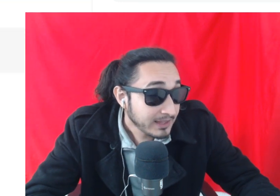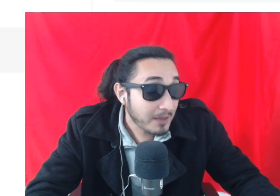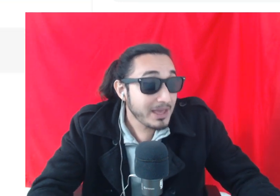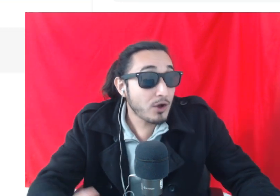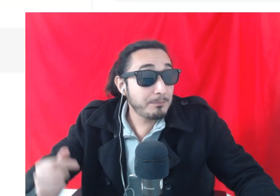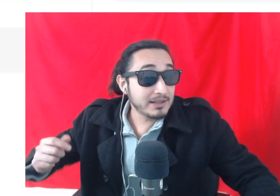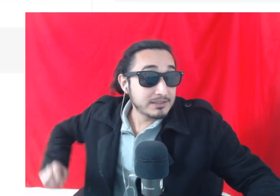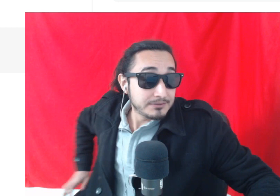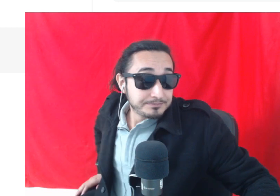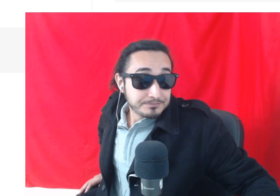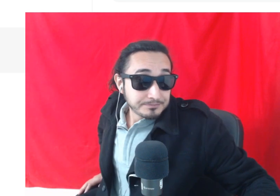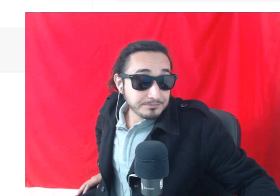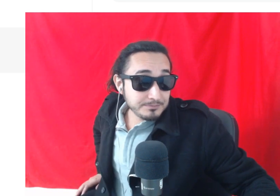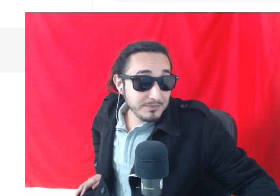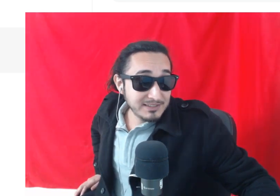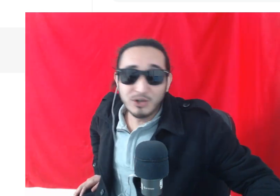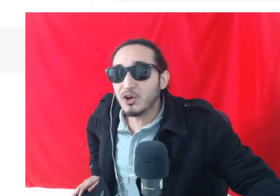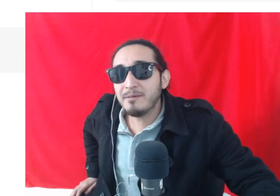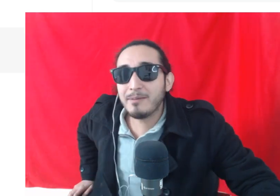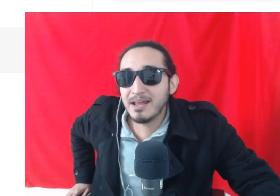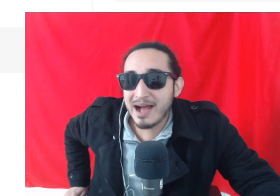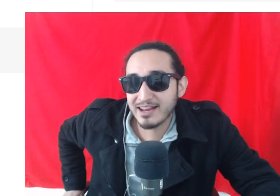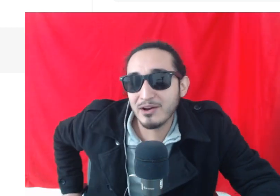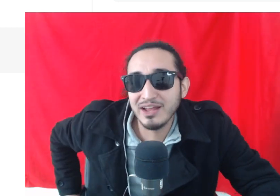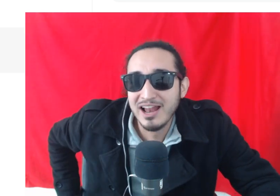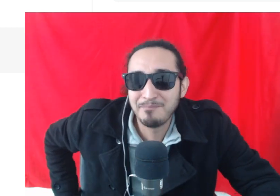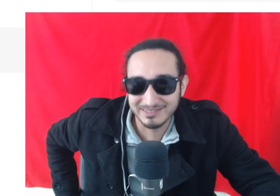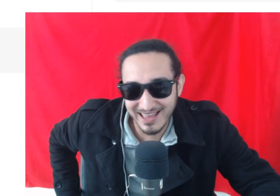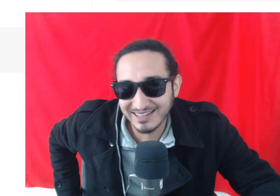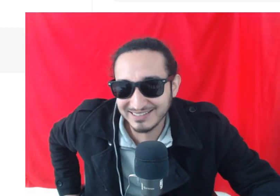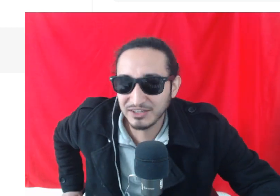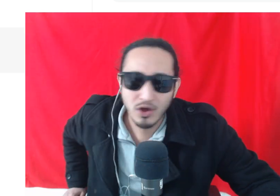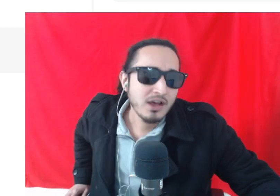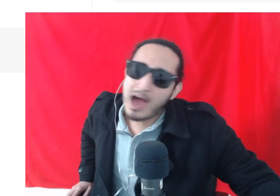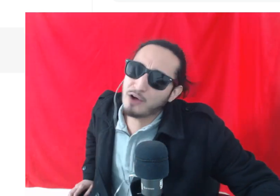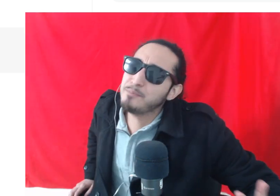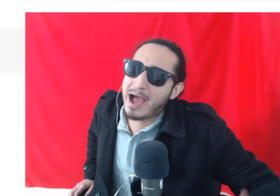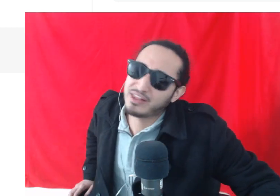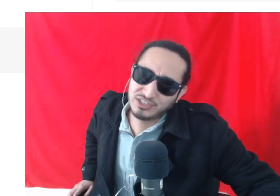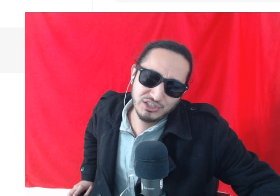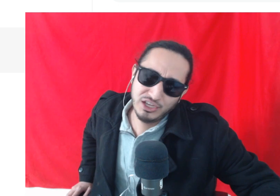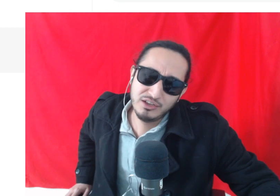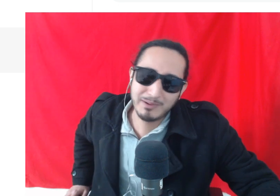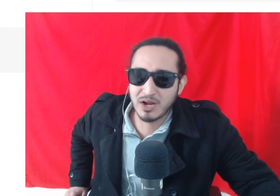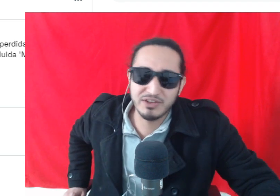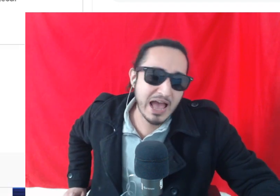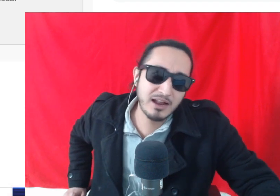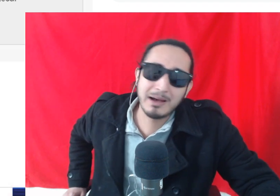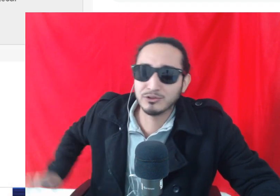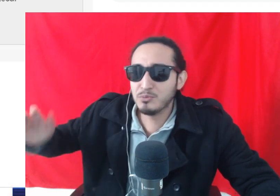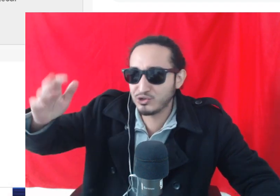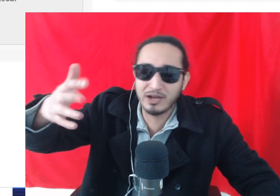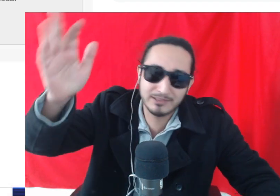También Compas Se notó Que me vale Madre Lo del patinador Artístico Algo muy padre Sí, sí Pasó la